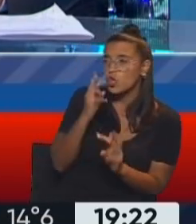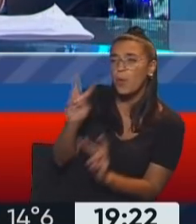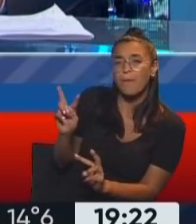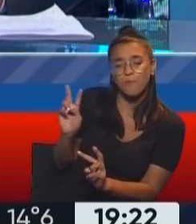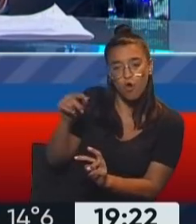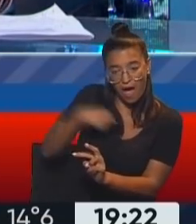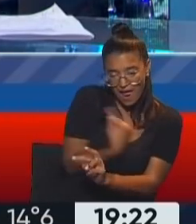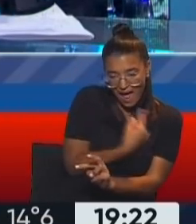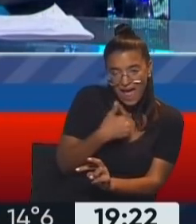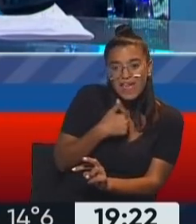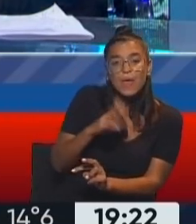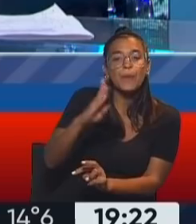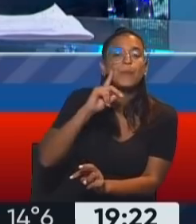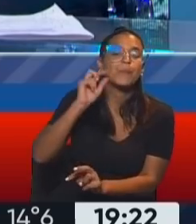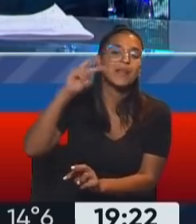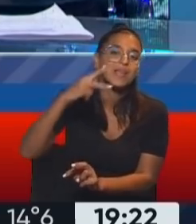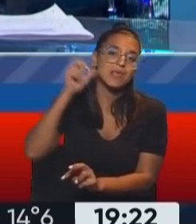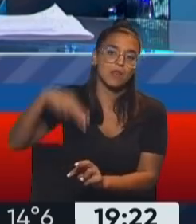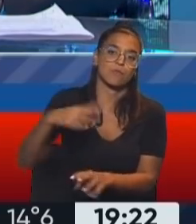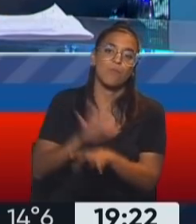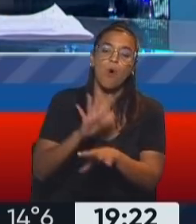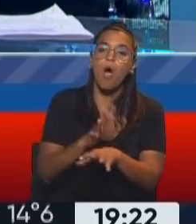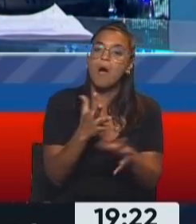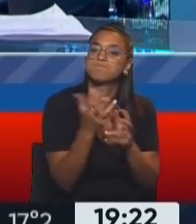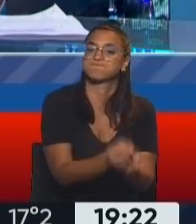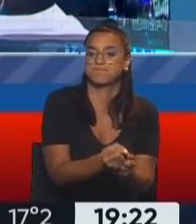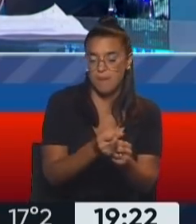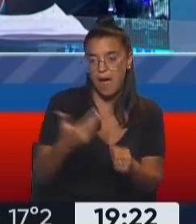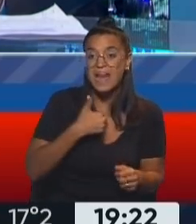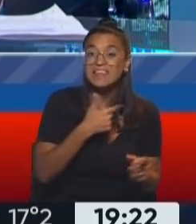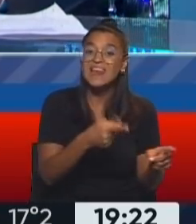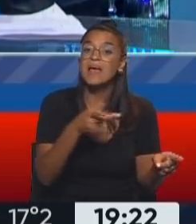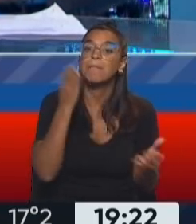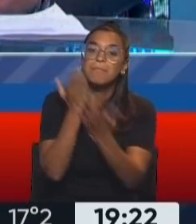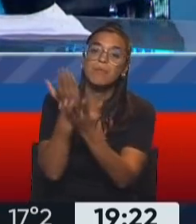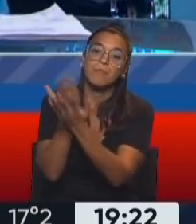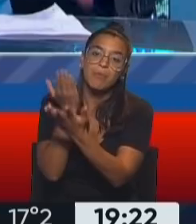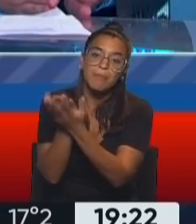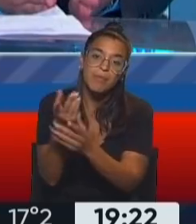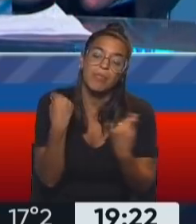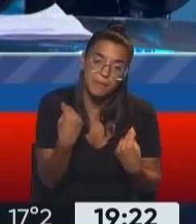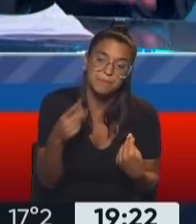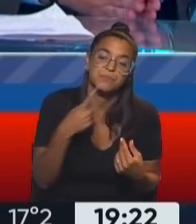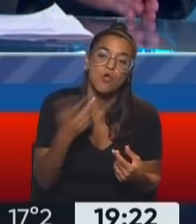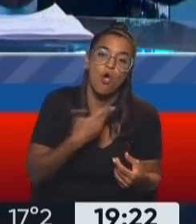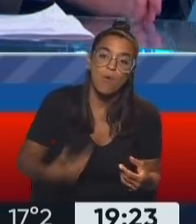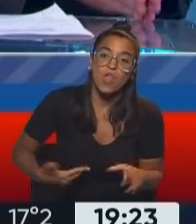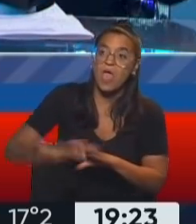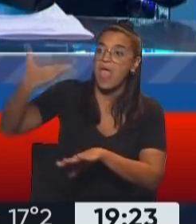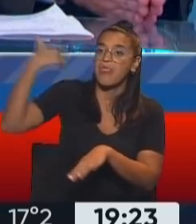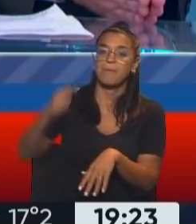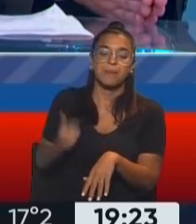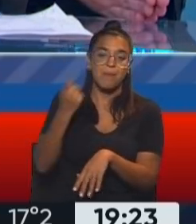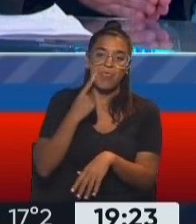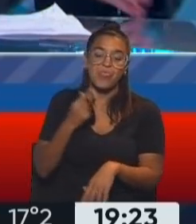que Blinken recogió el guante que está pidiendo la Argentina. ¿Qué está pidiendo la Argentina? Algo que vienen diciendo este gobierno desde el día 1.